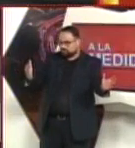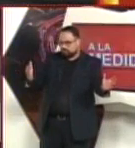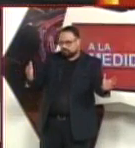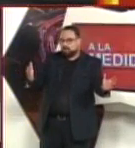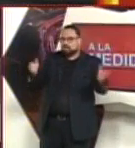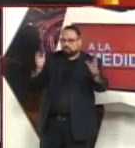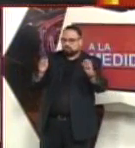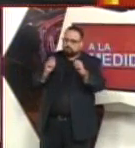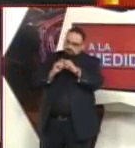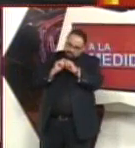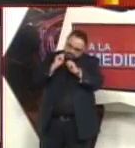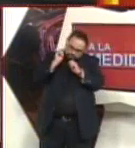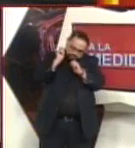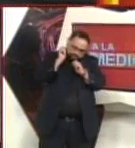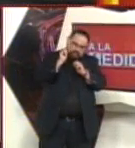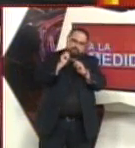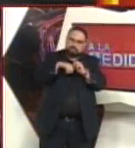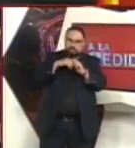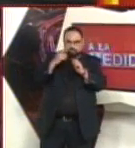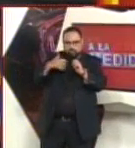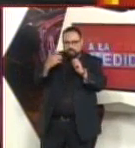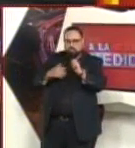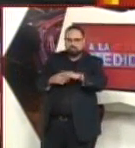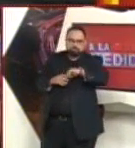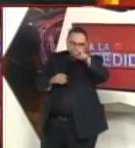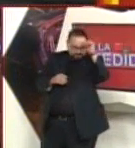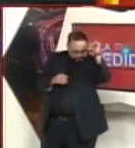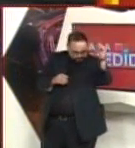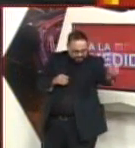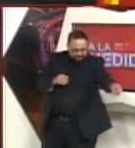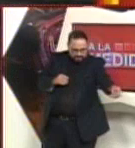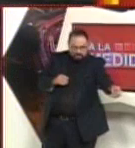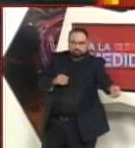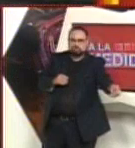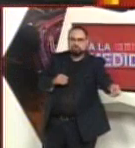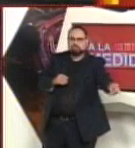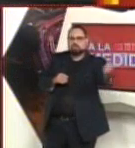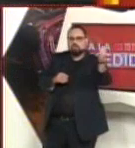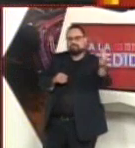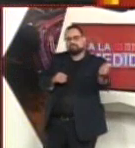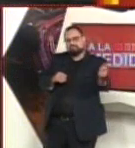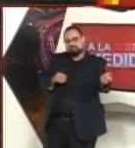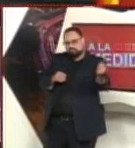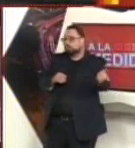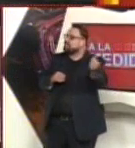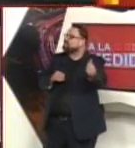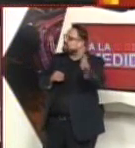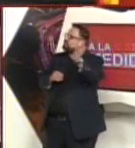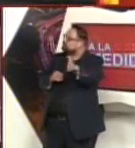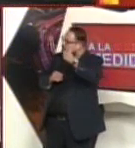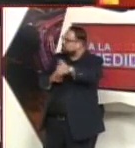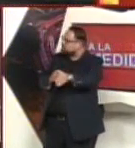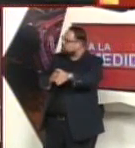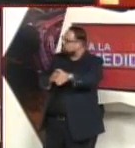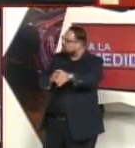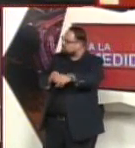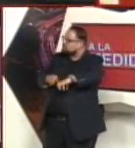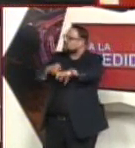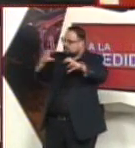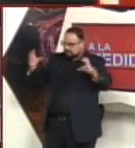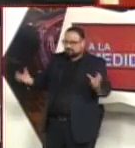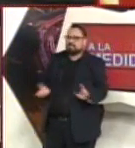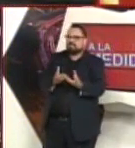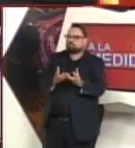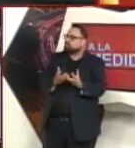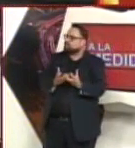redes de trata entonces mientras usted de buen corazón le da un quetzal a esos niños lo que está haciendo es fomentando todavía aún más